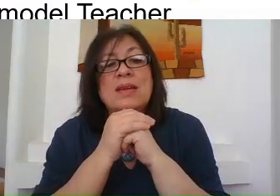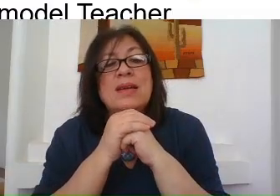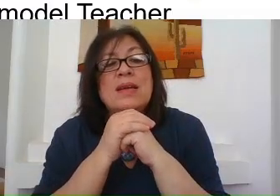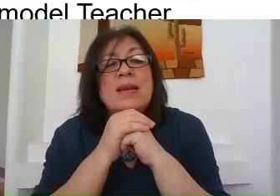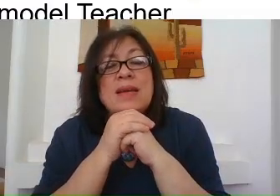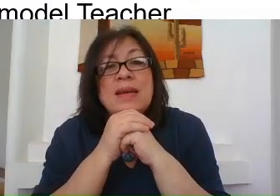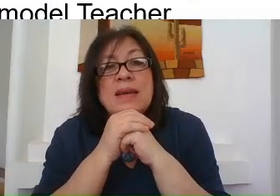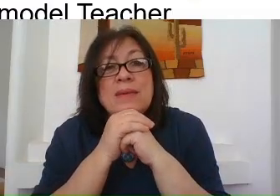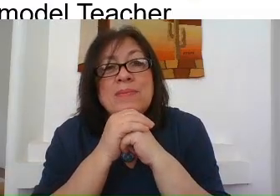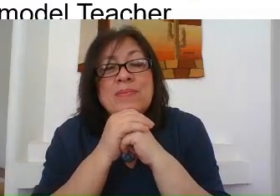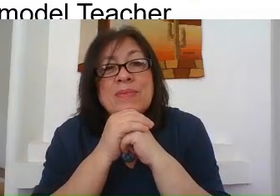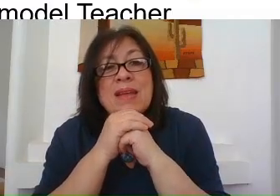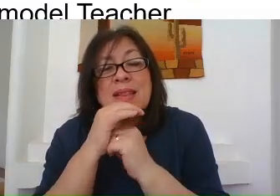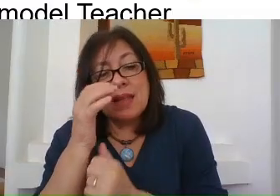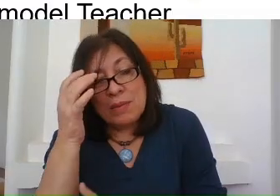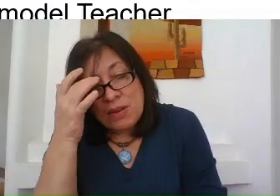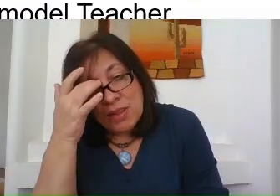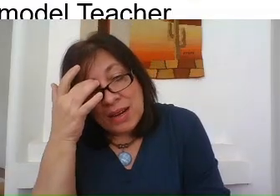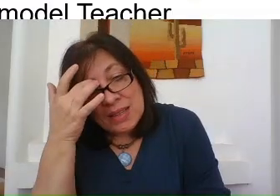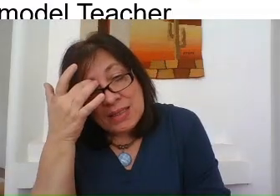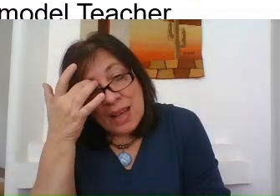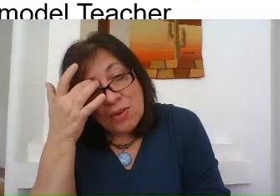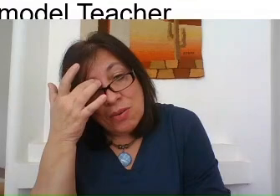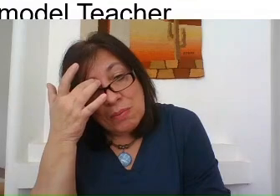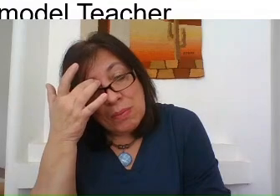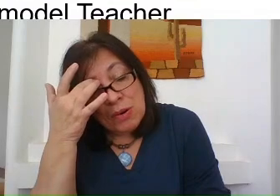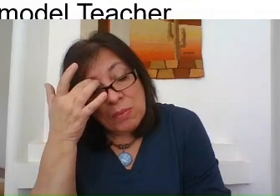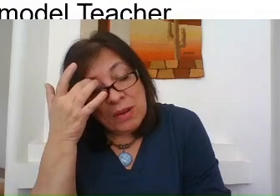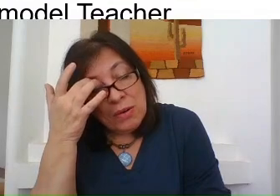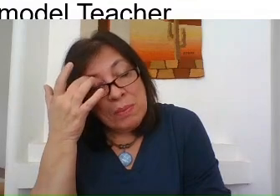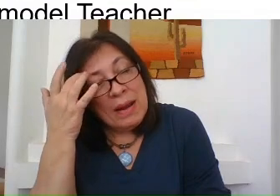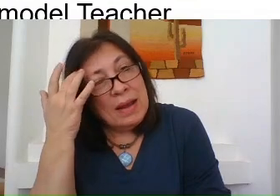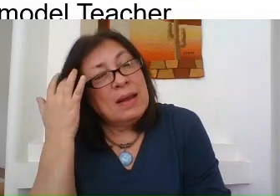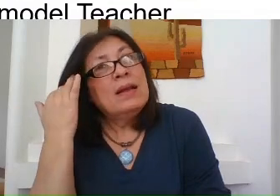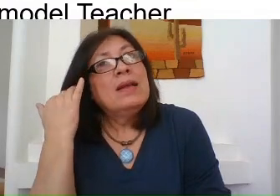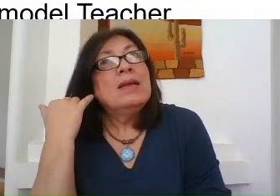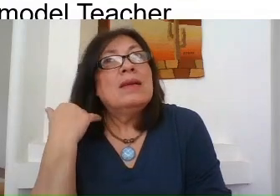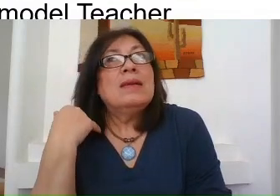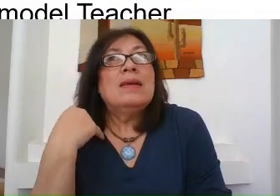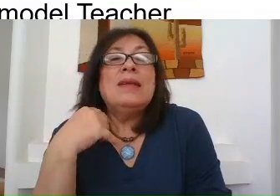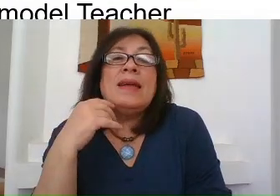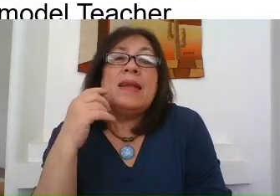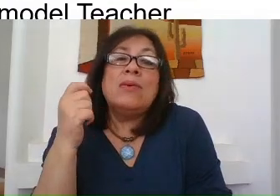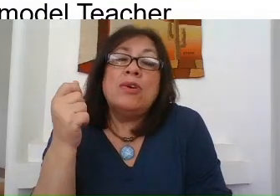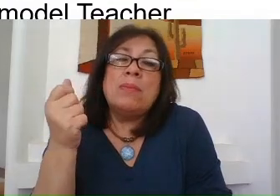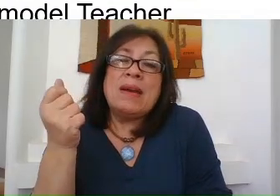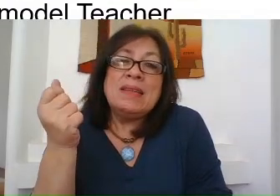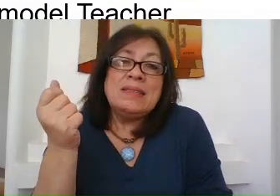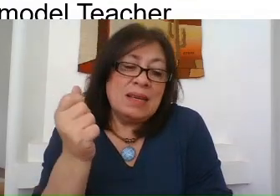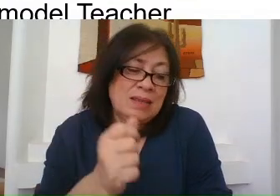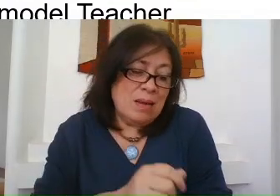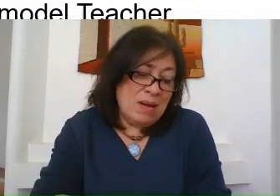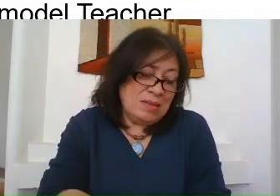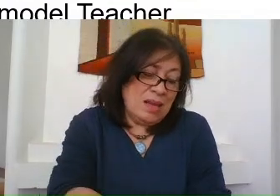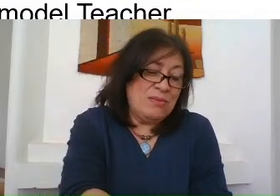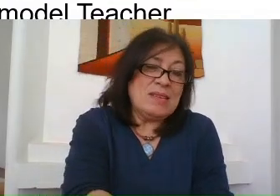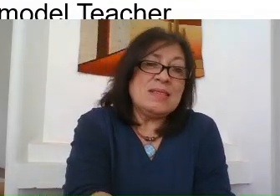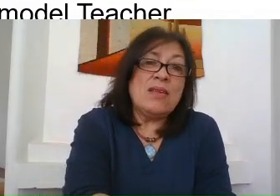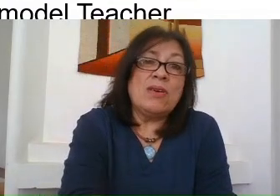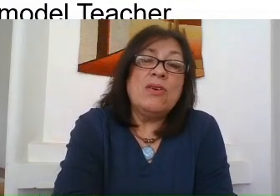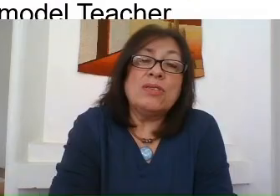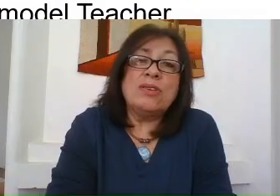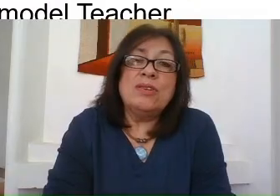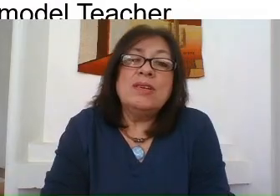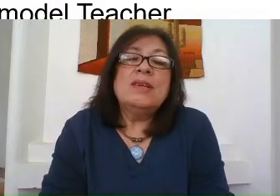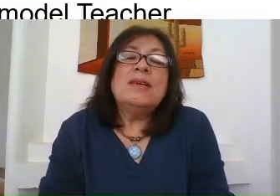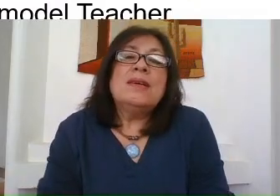población. El término de rezago, por lo menos en algunos países, está más